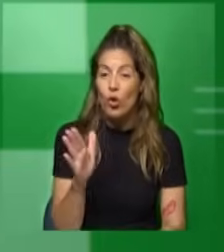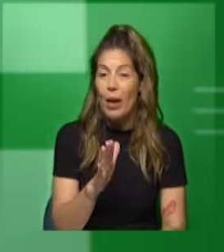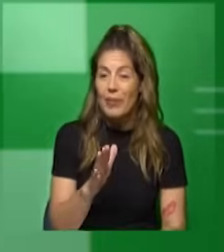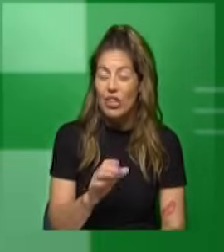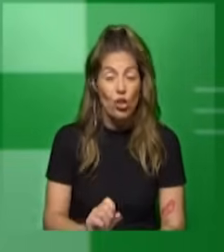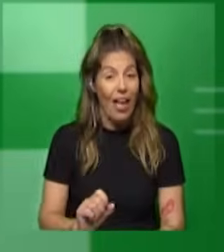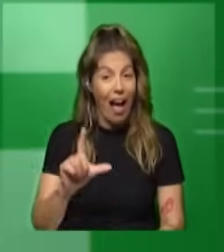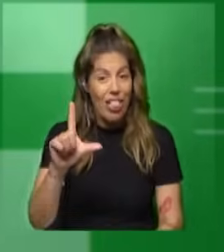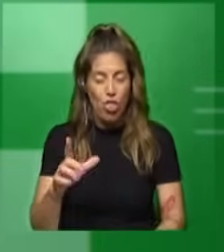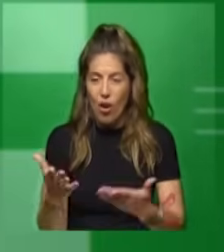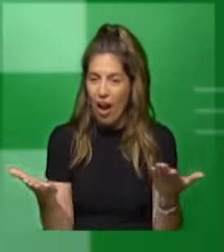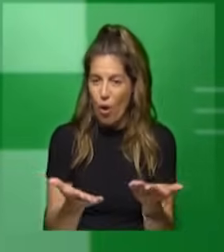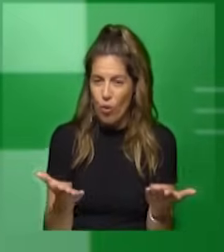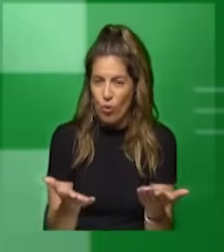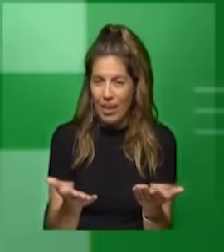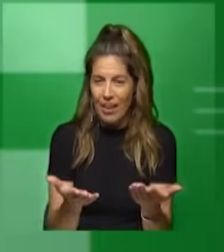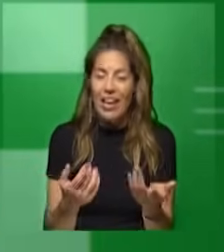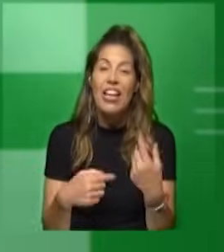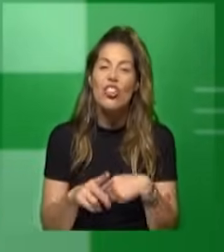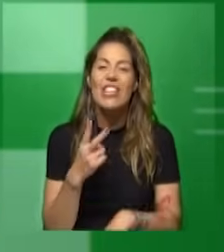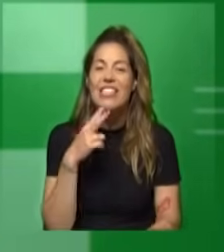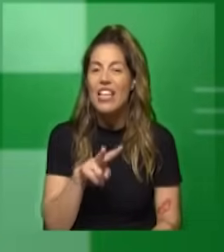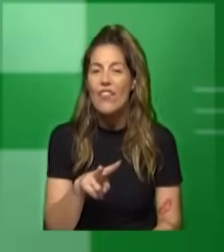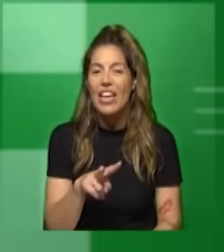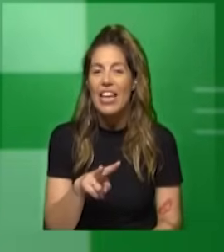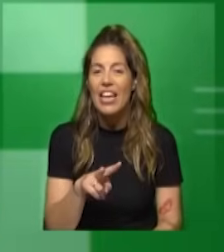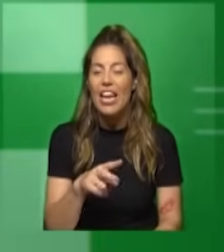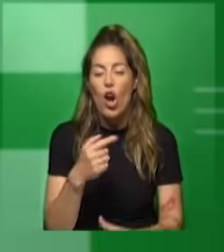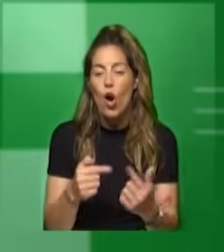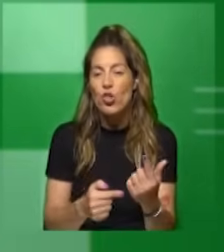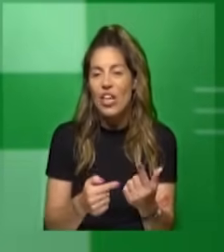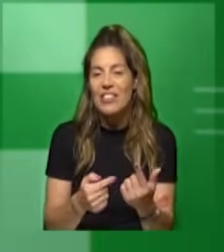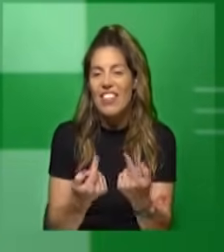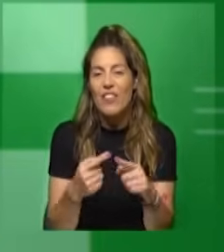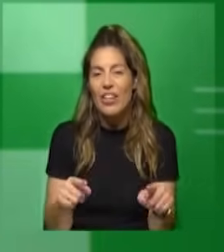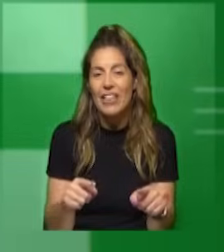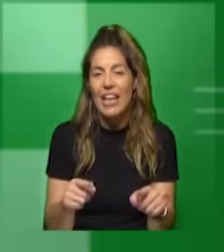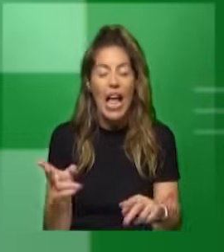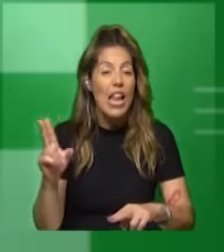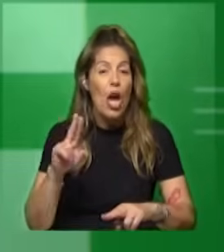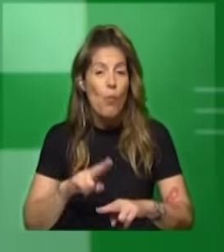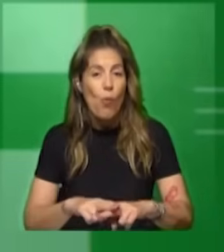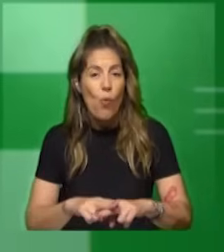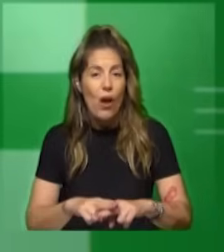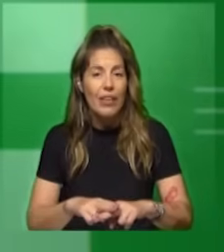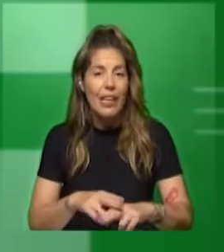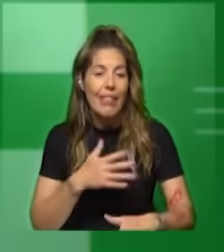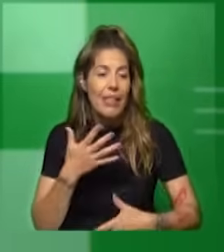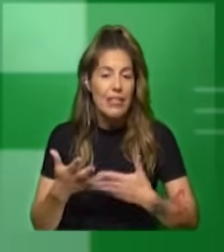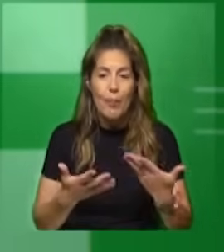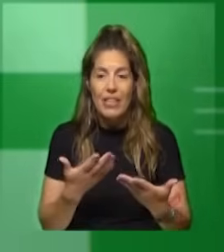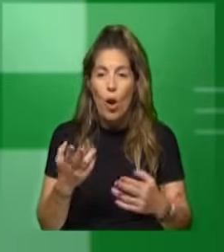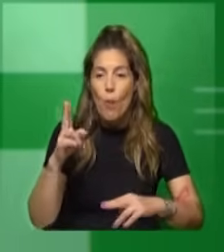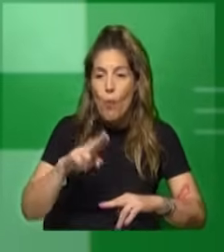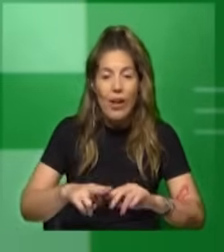alto histórico. Y se ve manifestando de un montón de maneras, por ejemplo, en las muertes de desesperación, las muertes